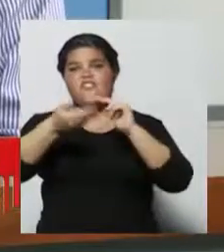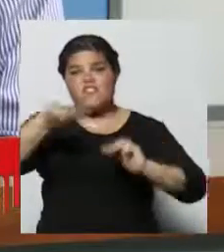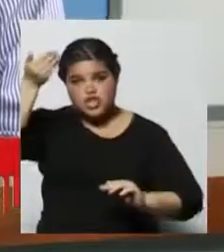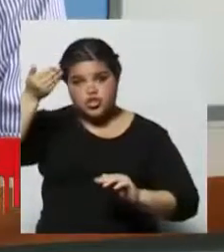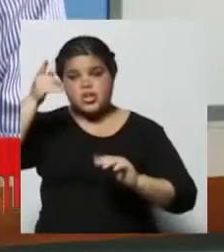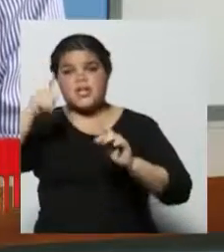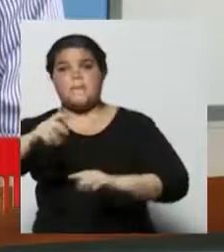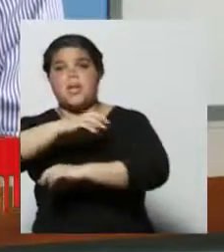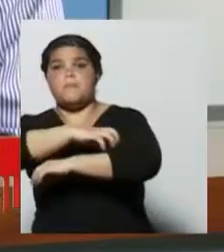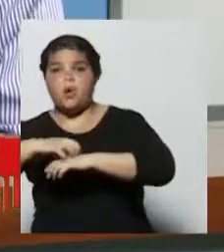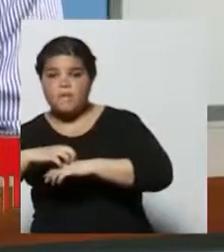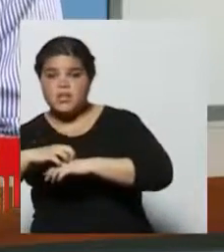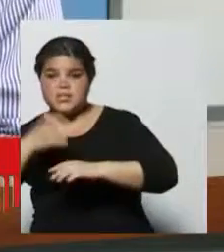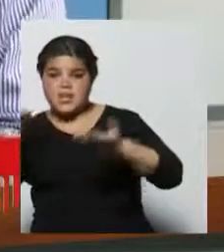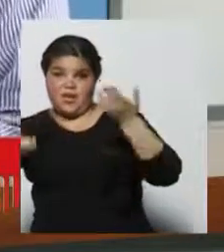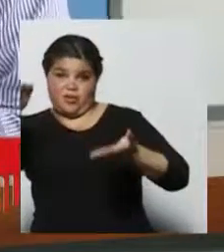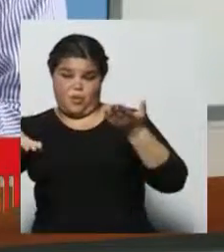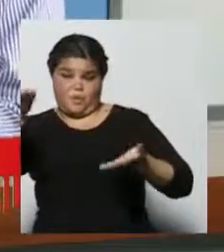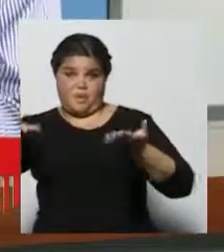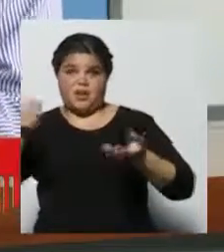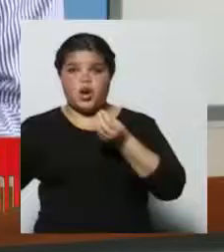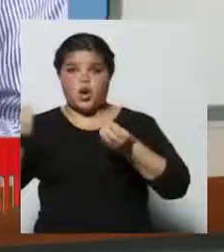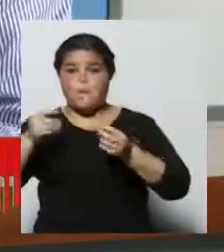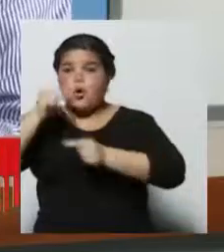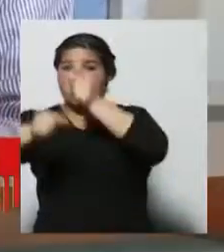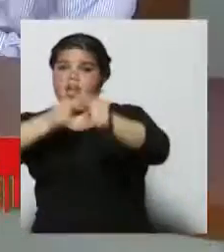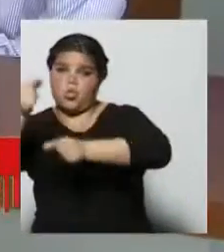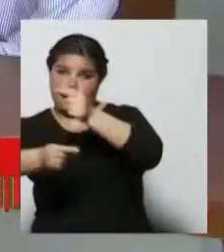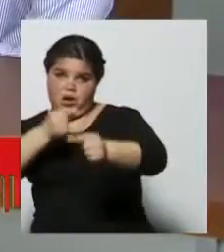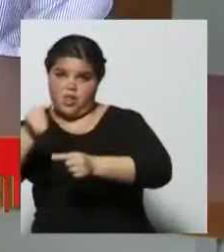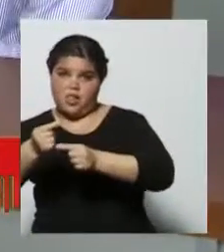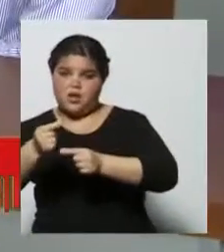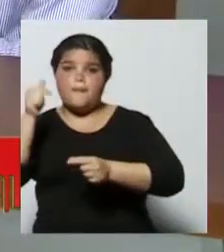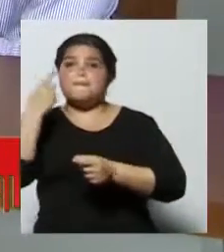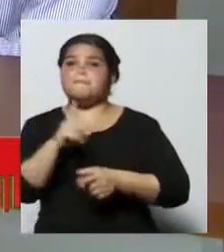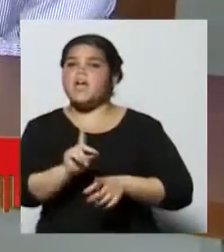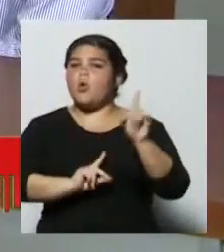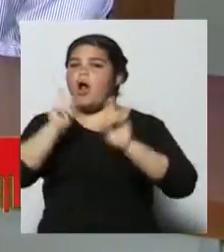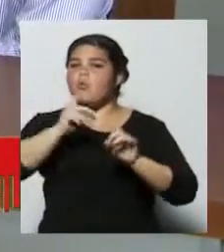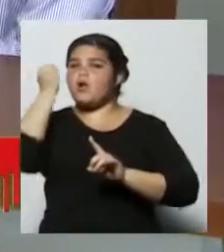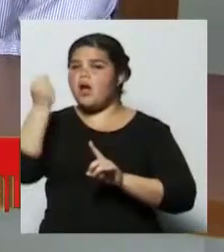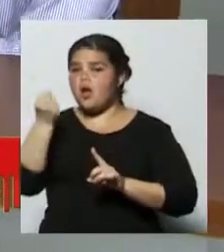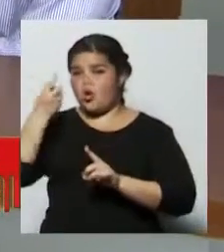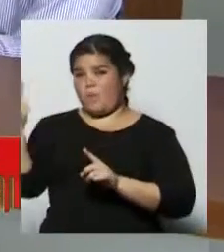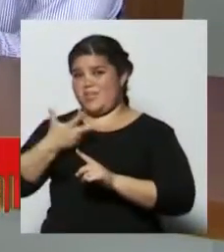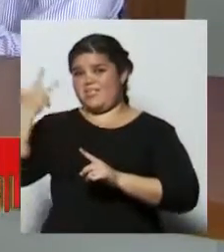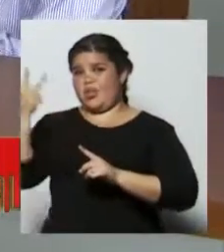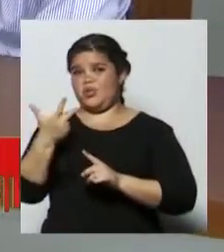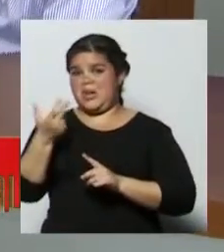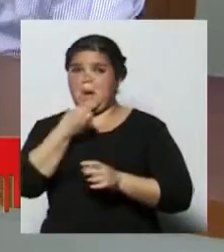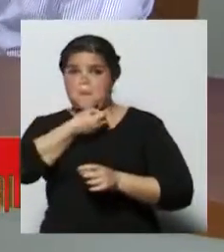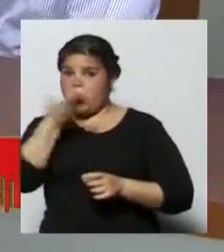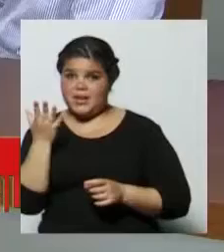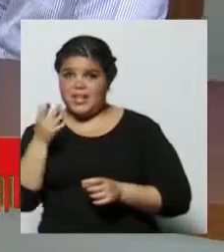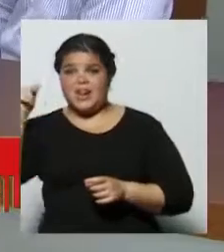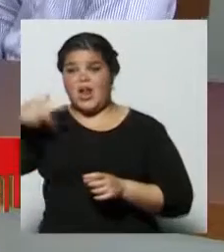política de shock que una política gradual. Pero si nos ponemos en la piel de estos economistas, que los tres de alguna forma son